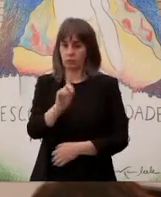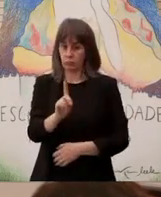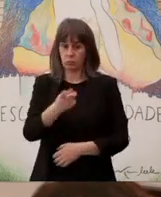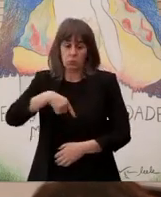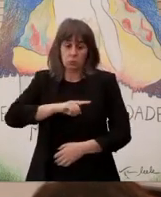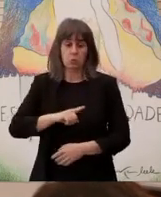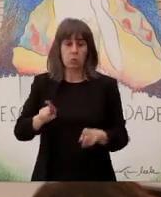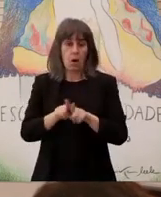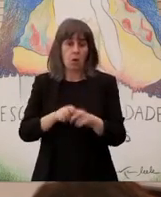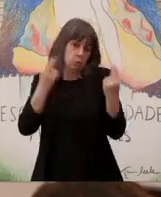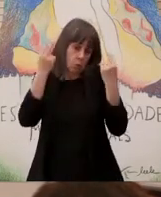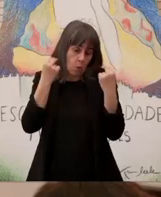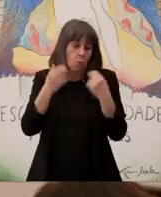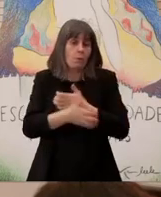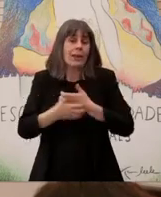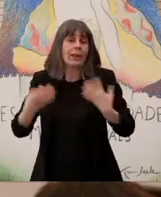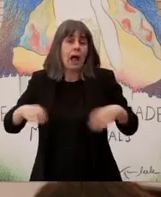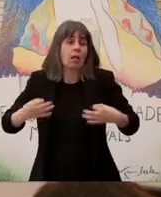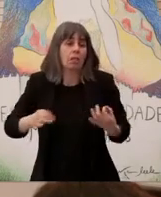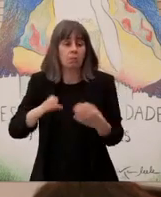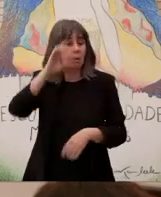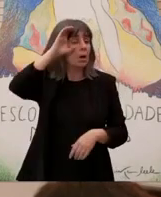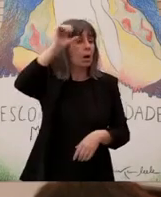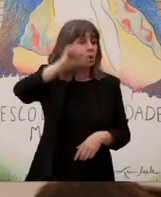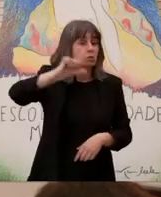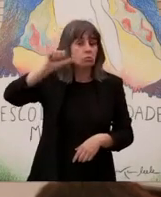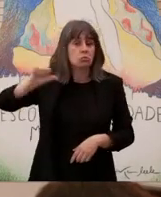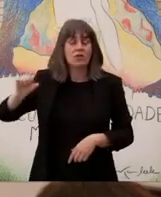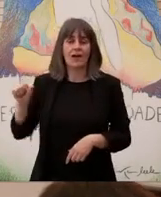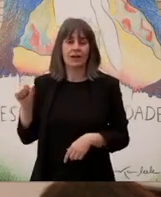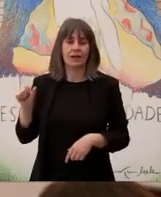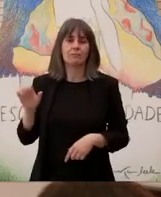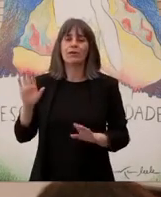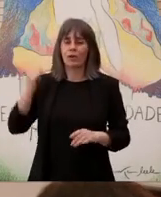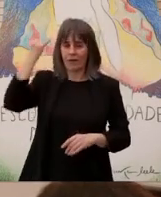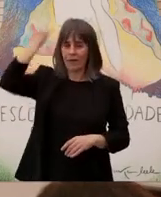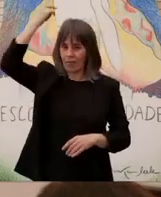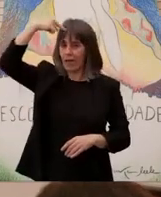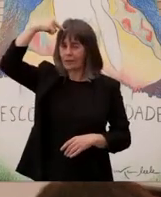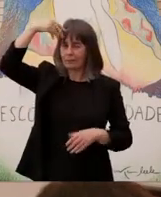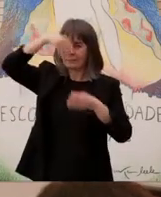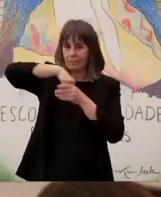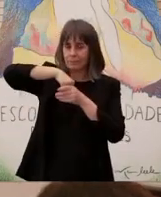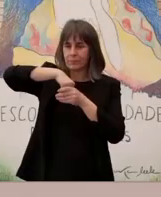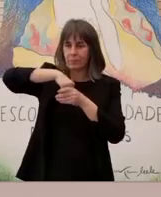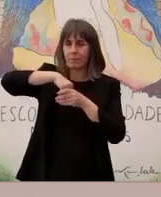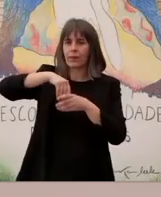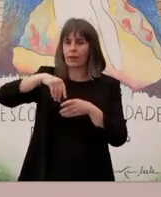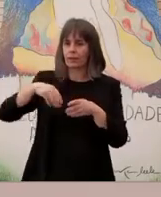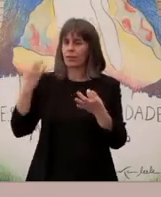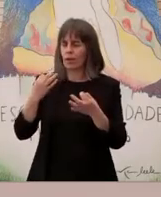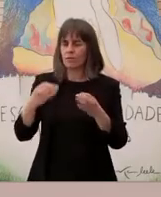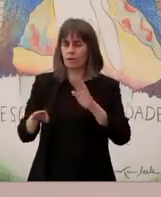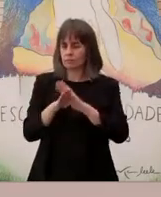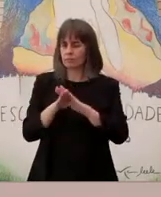de humildad de escoltar pero de la idea Está aquí si vas hasta el final que tú hay de que